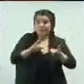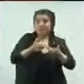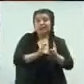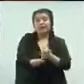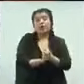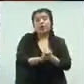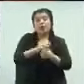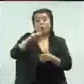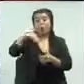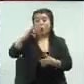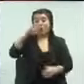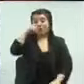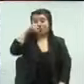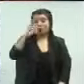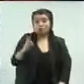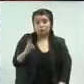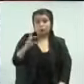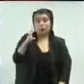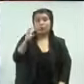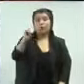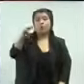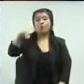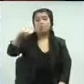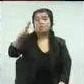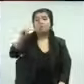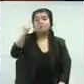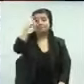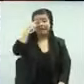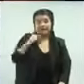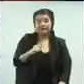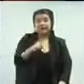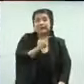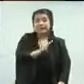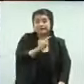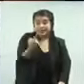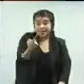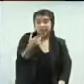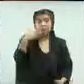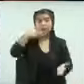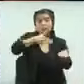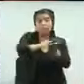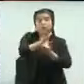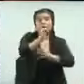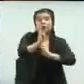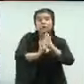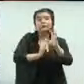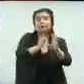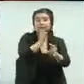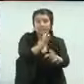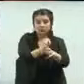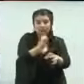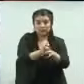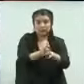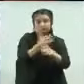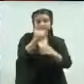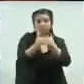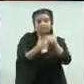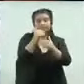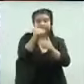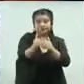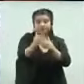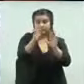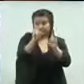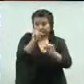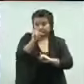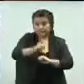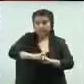ser un aeropuerto internacional. Así que también eso viene en presupuesto, comprar de motobombas debe empezar en orden